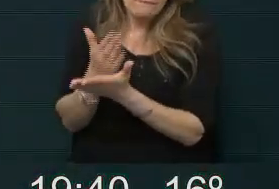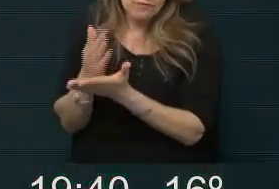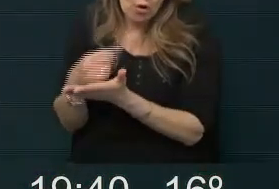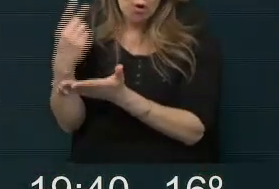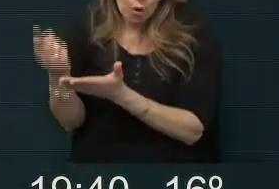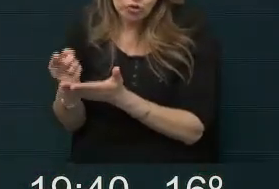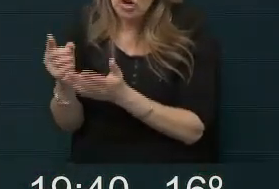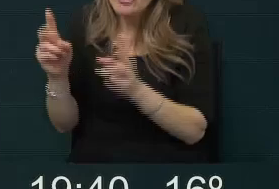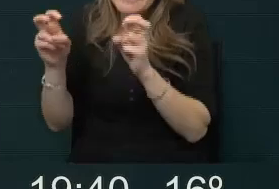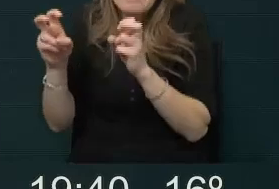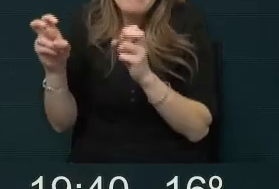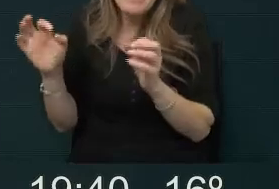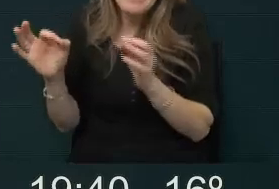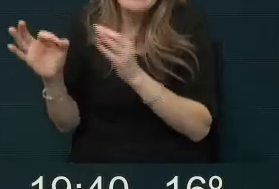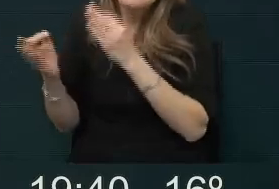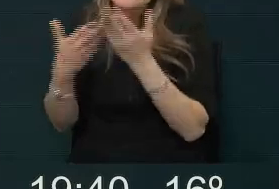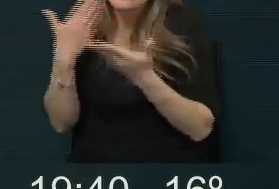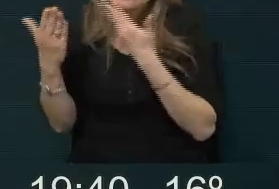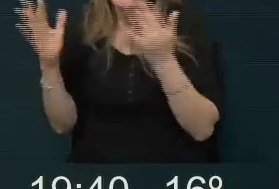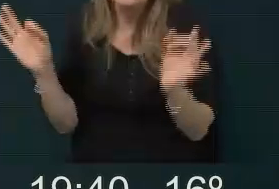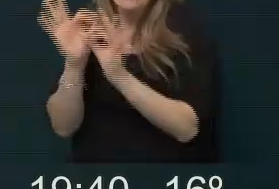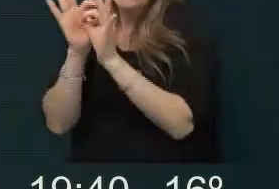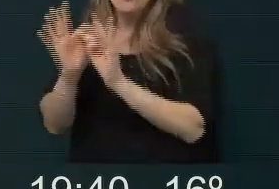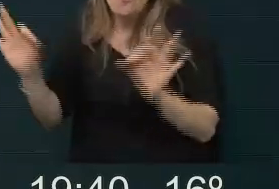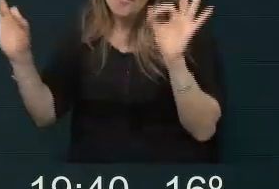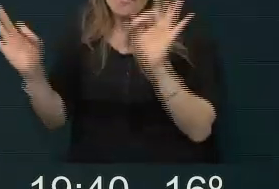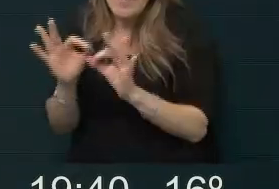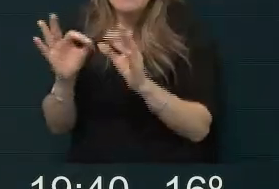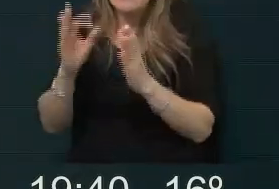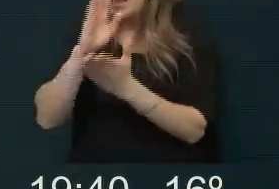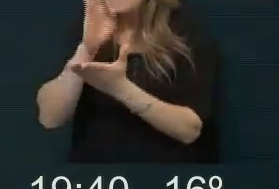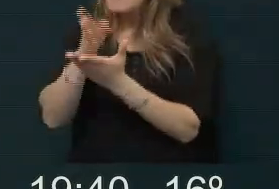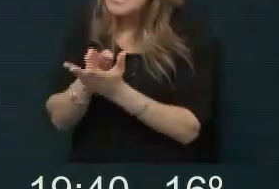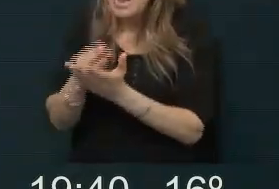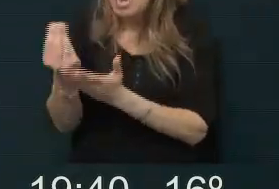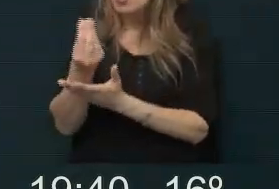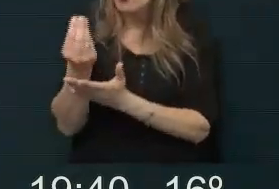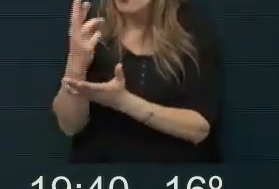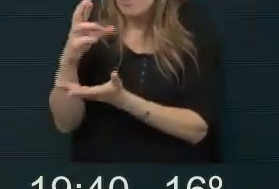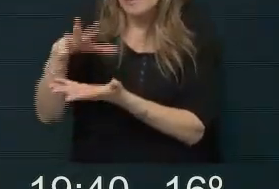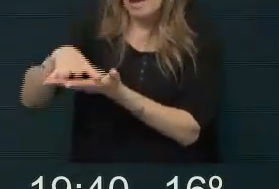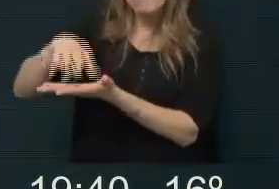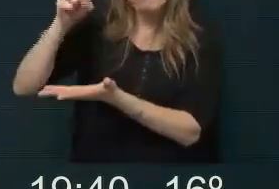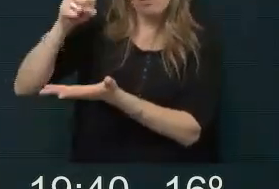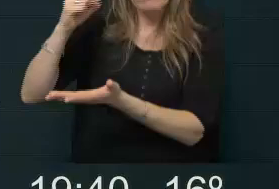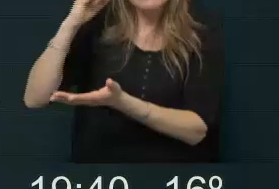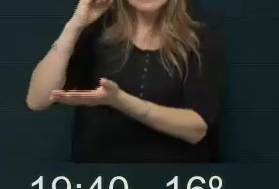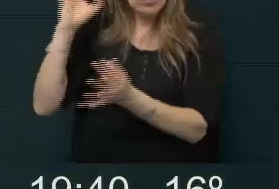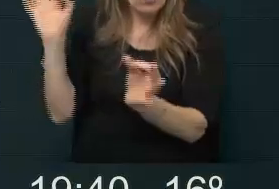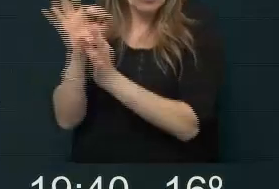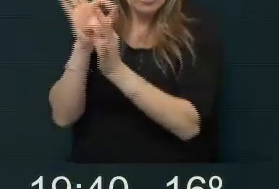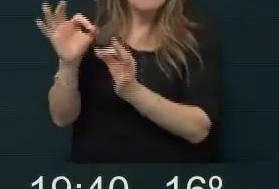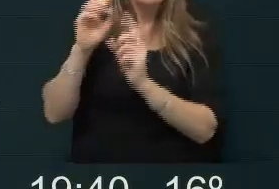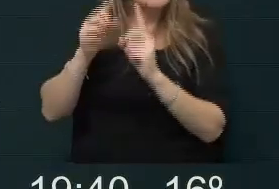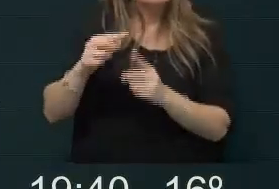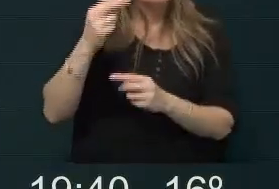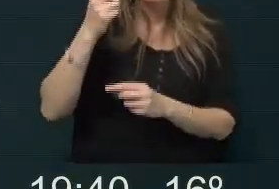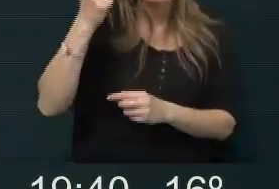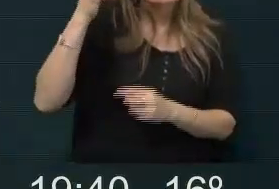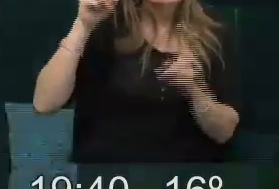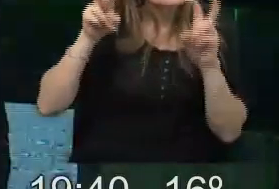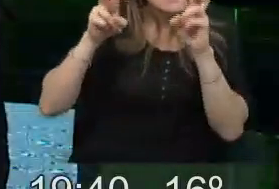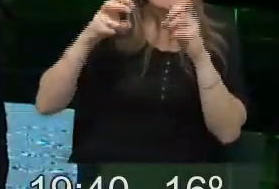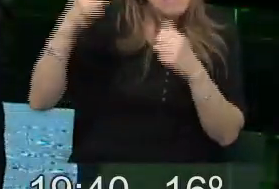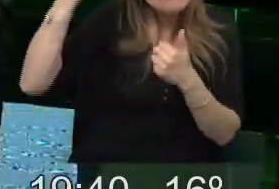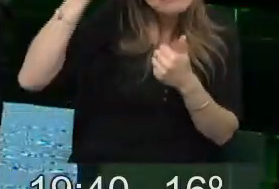que la pueden encontrar en un QR al final. Ahí está. Ahí está. Y además también habla de la psiquis y de nuestro vínculo y de nuestra alma